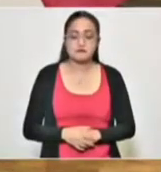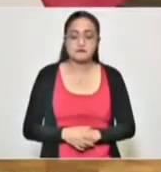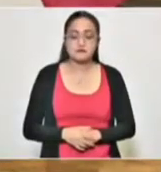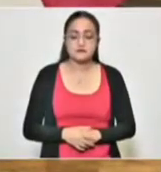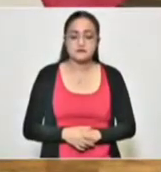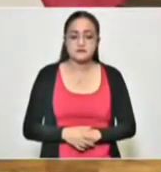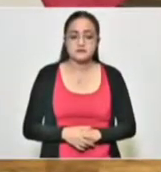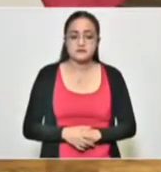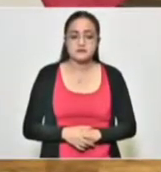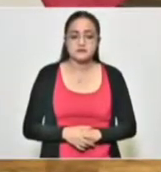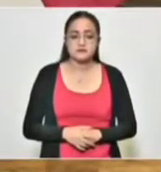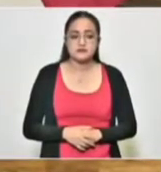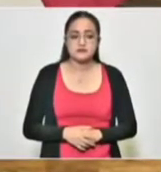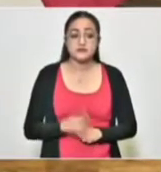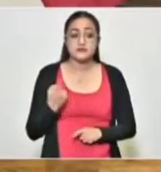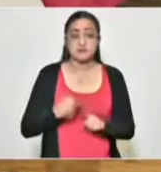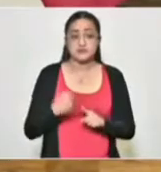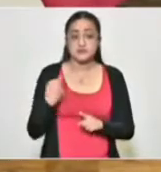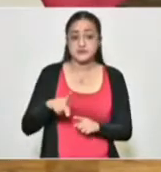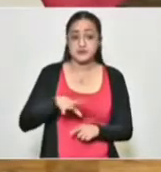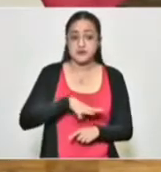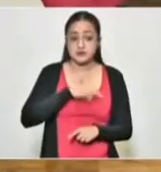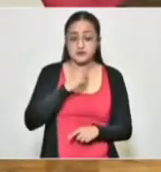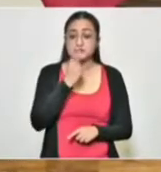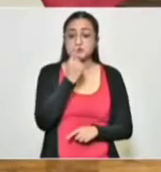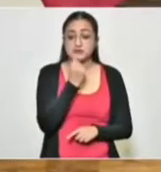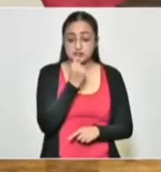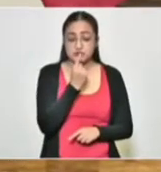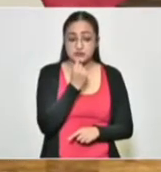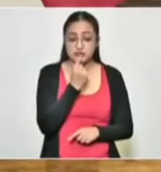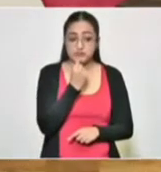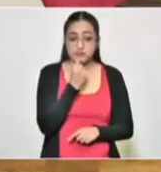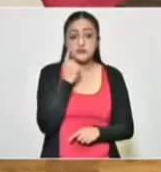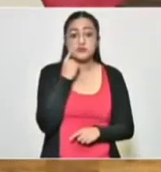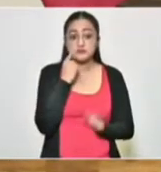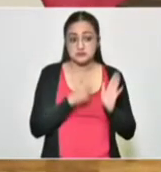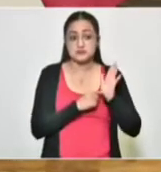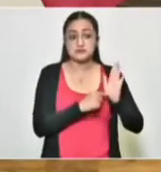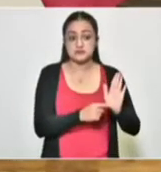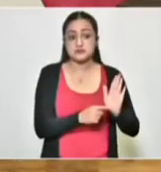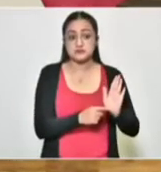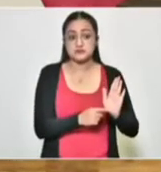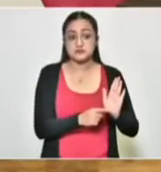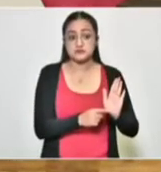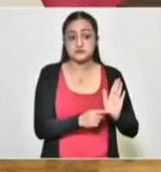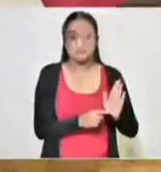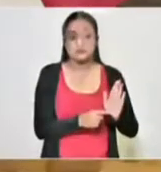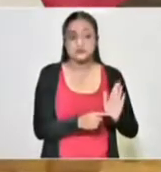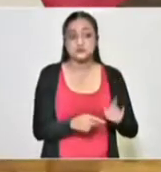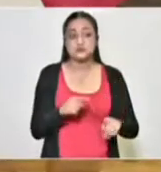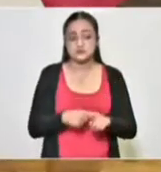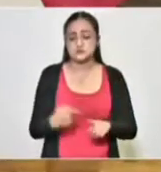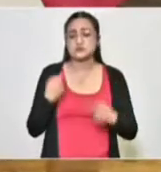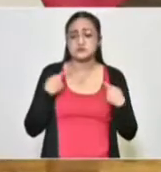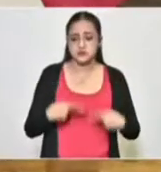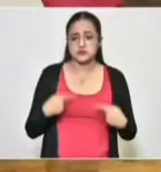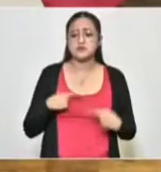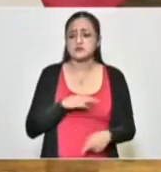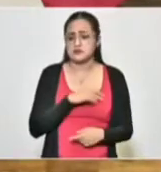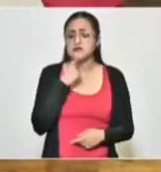Y si se trata de un abuso policíaco comprobable, que los afectados lo denuncien.